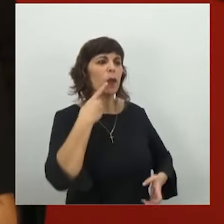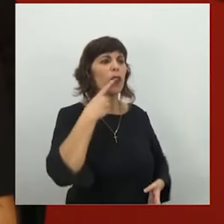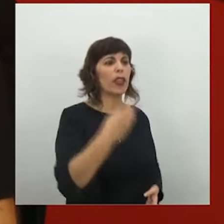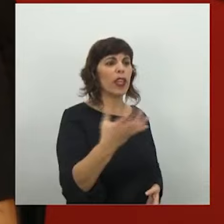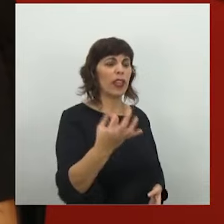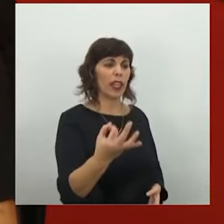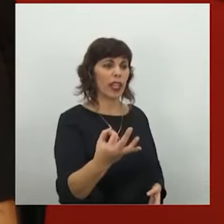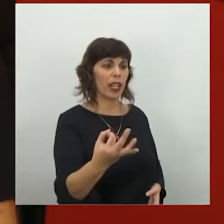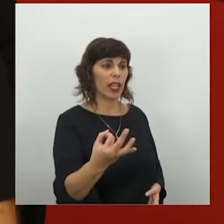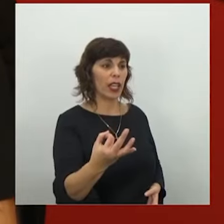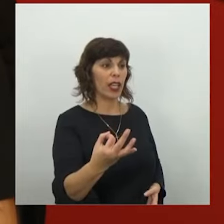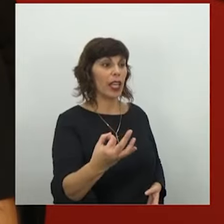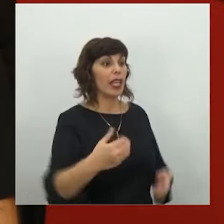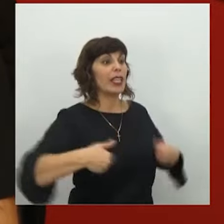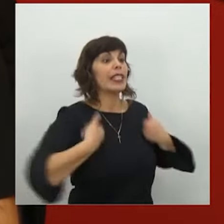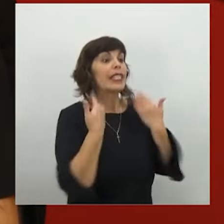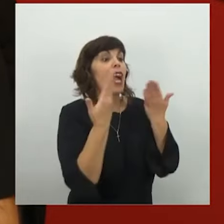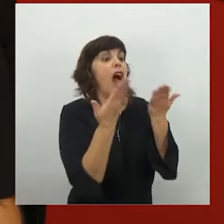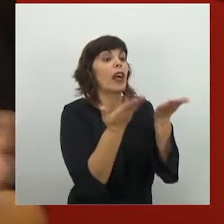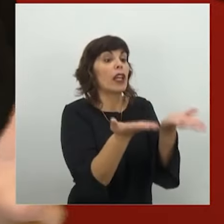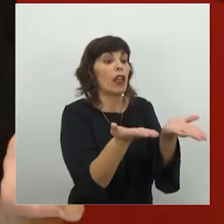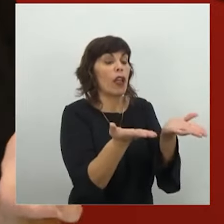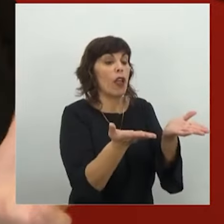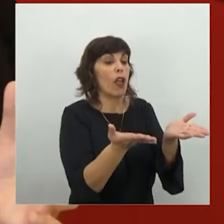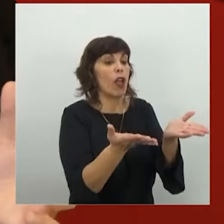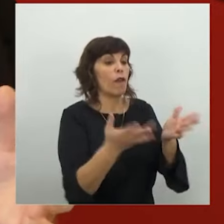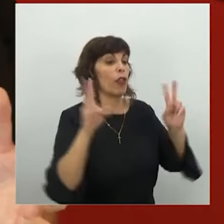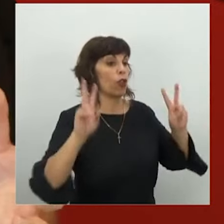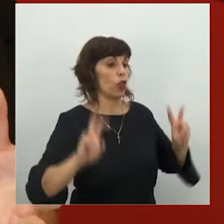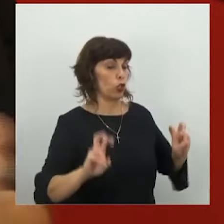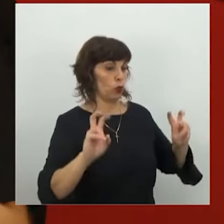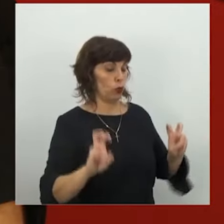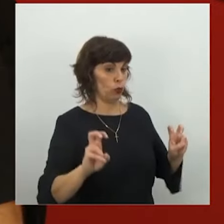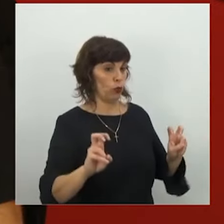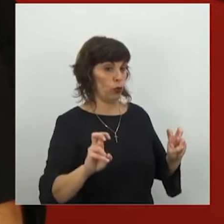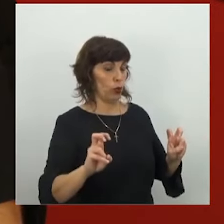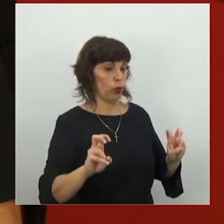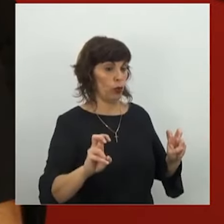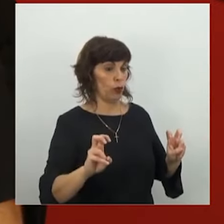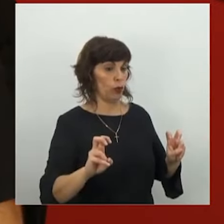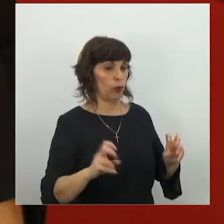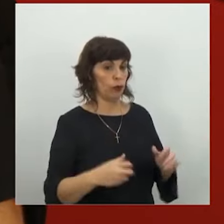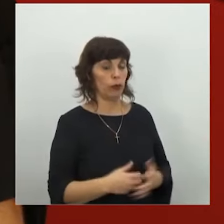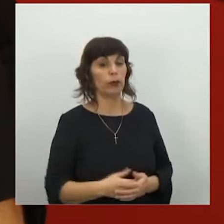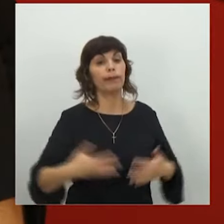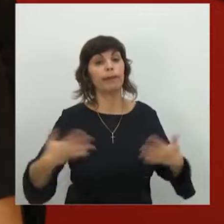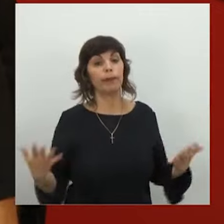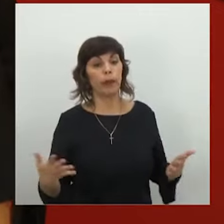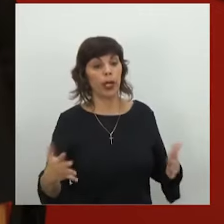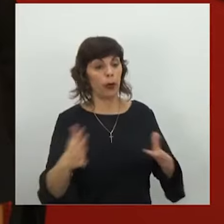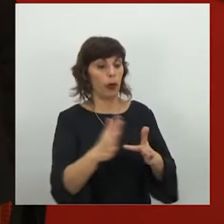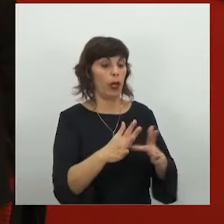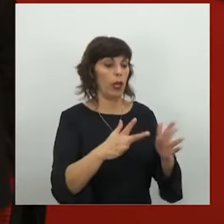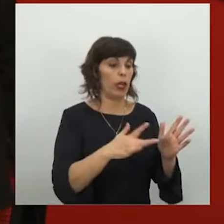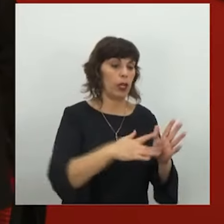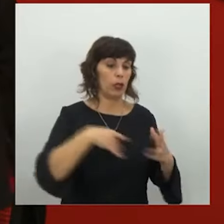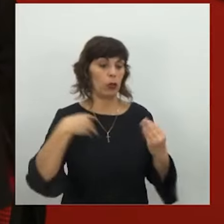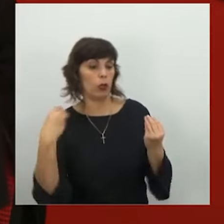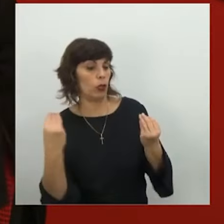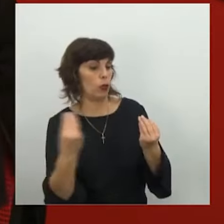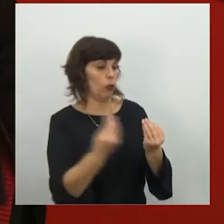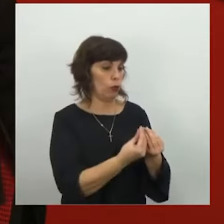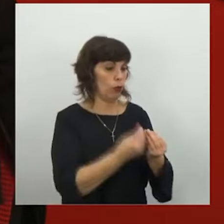de nuevos sacrificios. Pero vosotros sabéis que con Jesucristo los sacrificios de